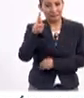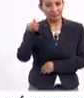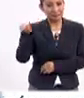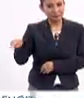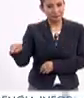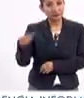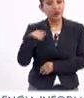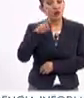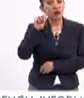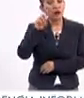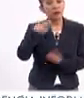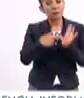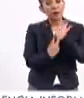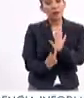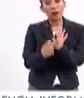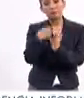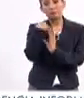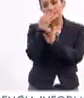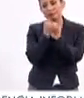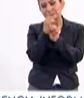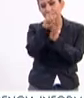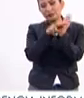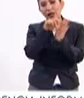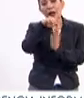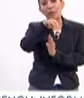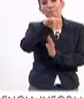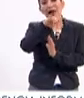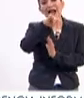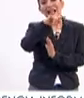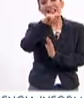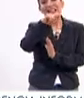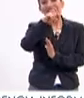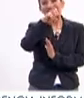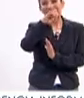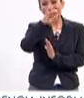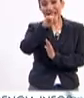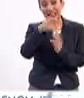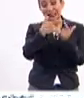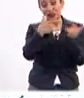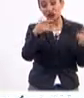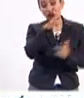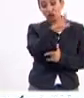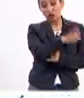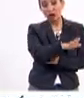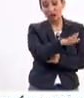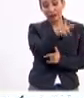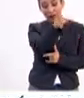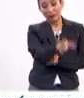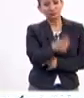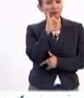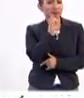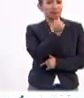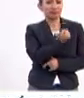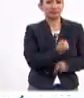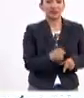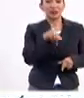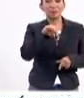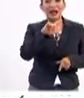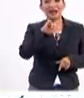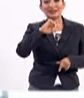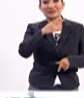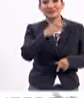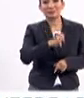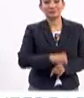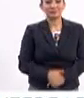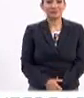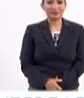Mexicano y la UNAM presentaron el documental Malitzin, un trabajo que habla sobre la historia de la famosísima Malinche.